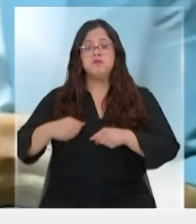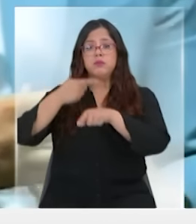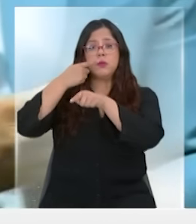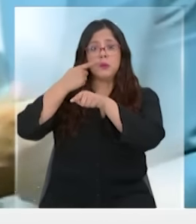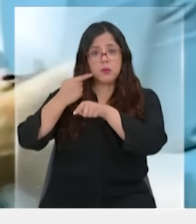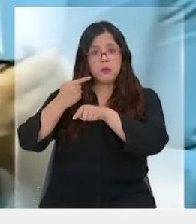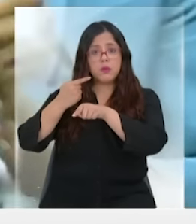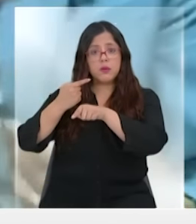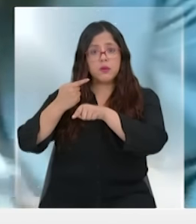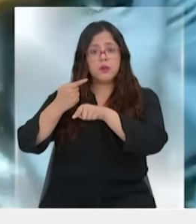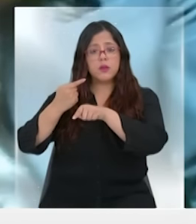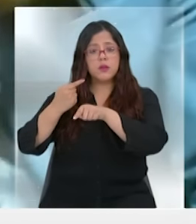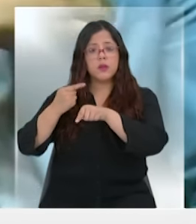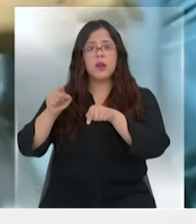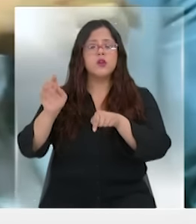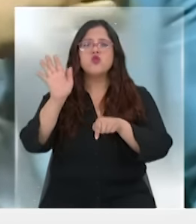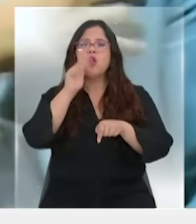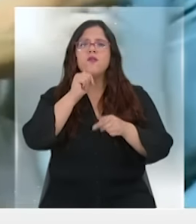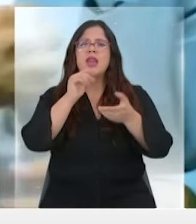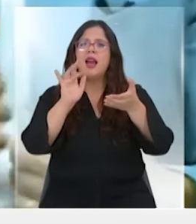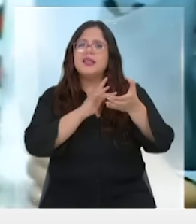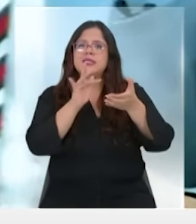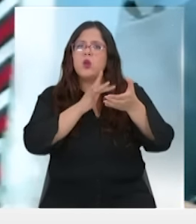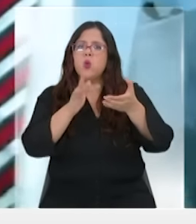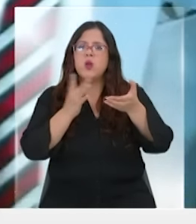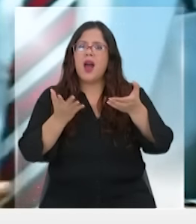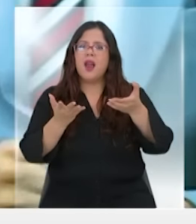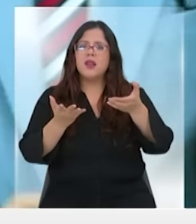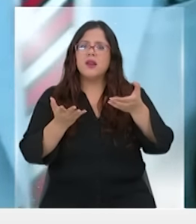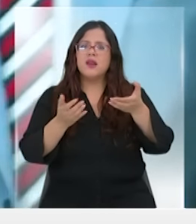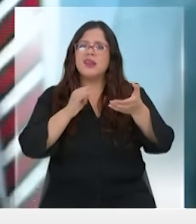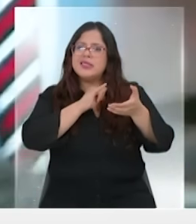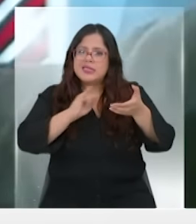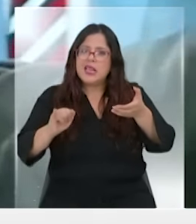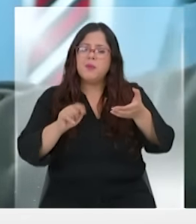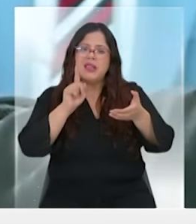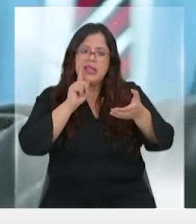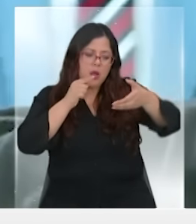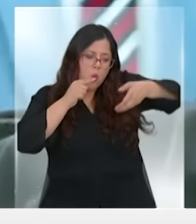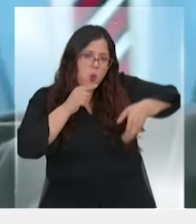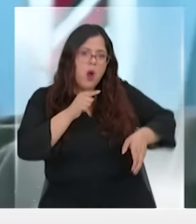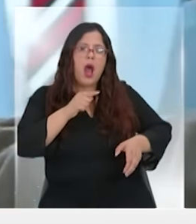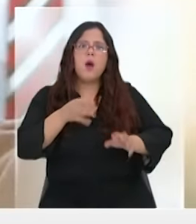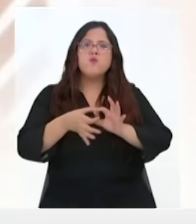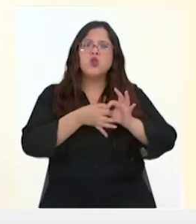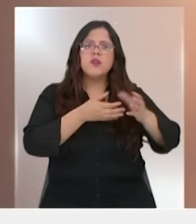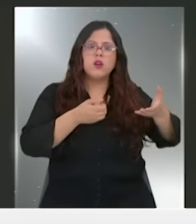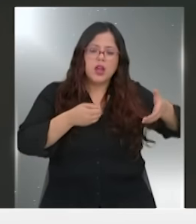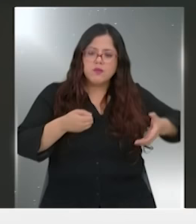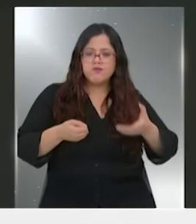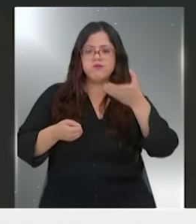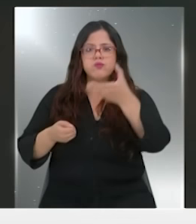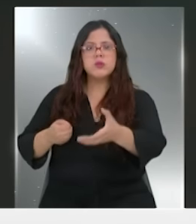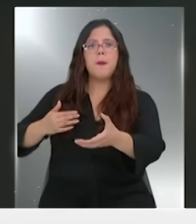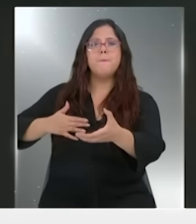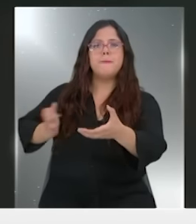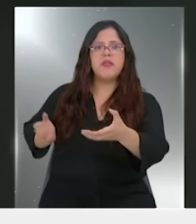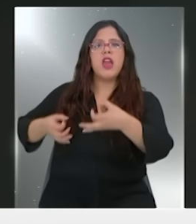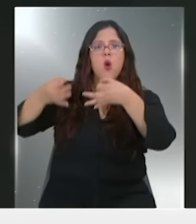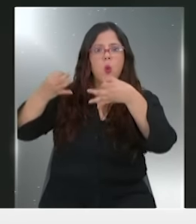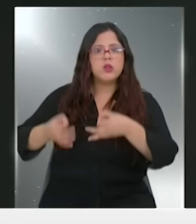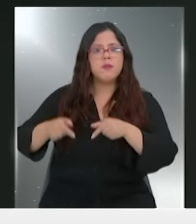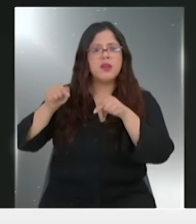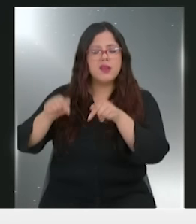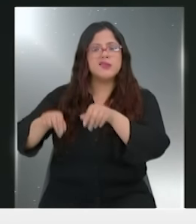Monsalve no andaba trayendo el celular que anda trayendo siempre, porque se lo había entregado a la Policía de Investigaciones dentro de